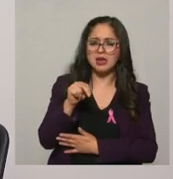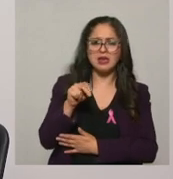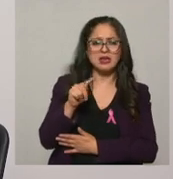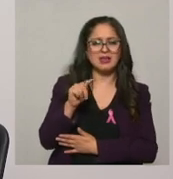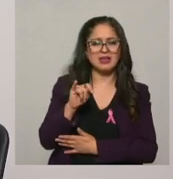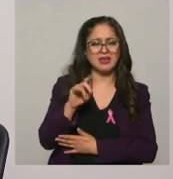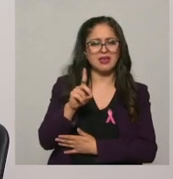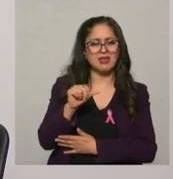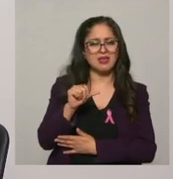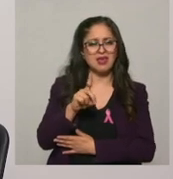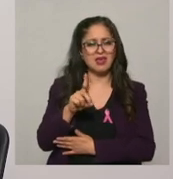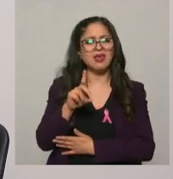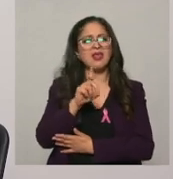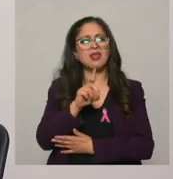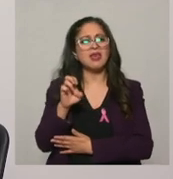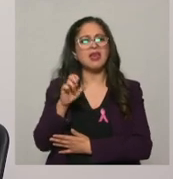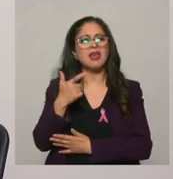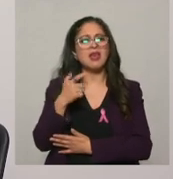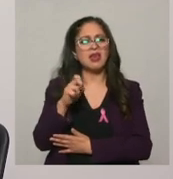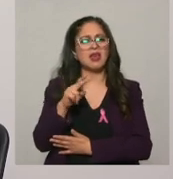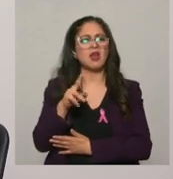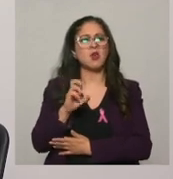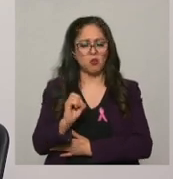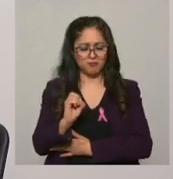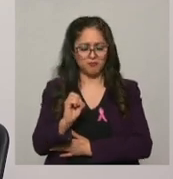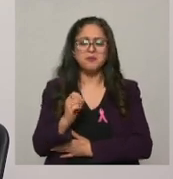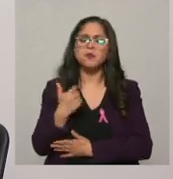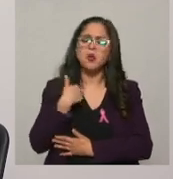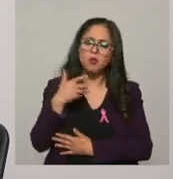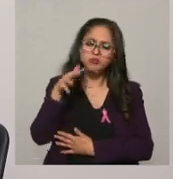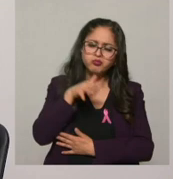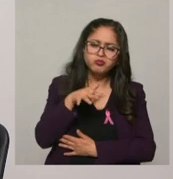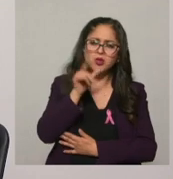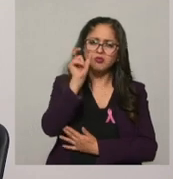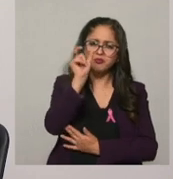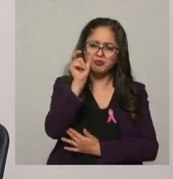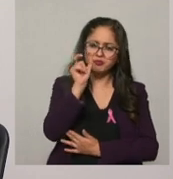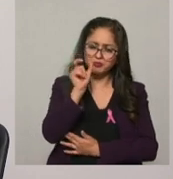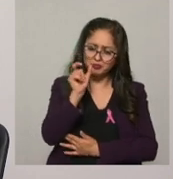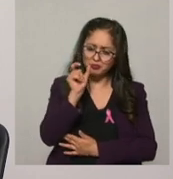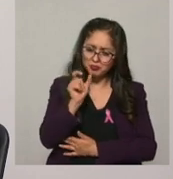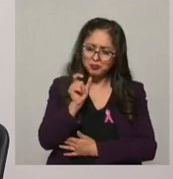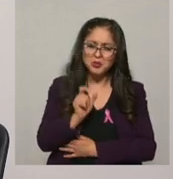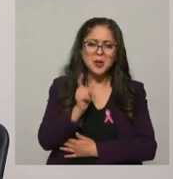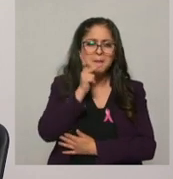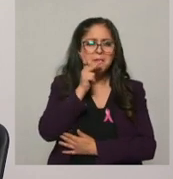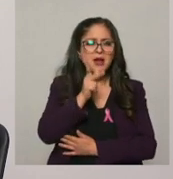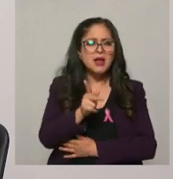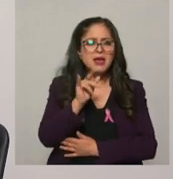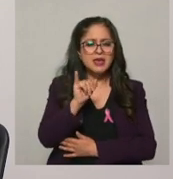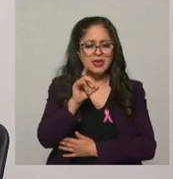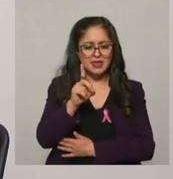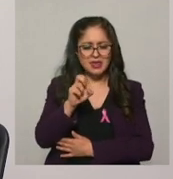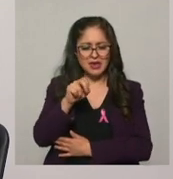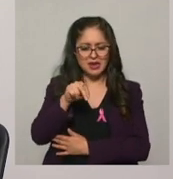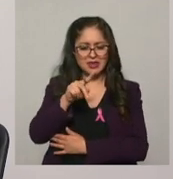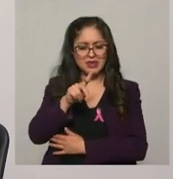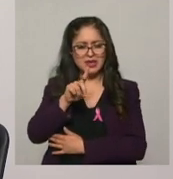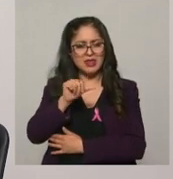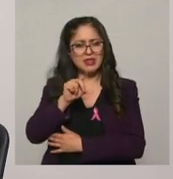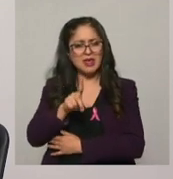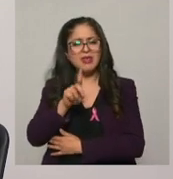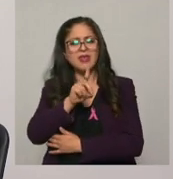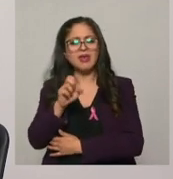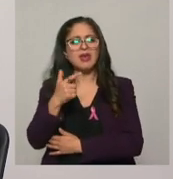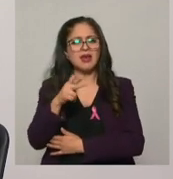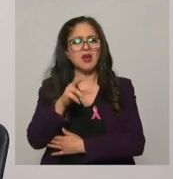así de cuántas veces viene la palabra identidad de género en los códigos